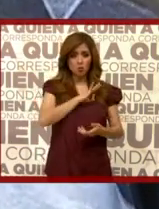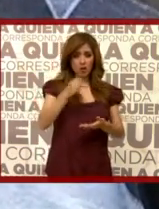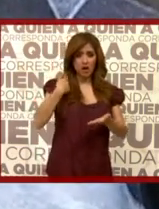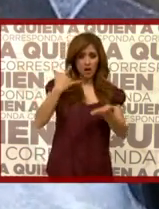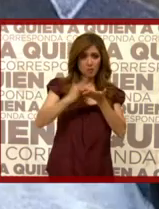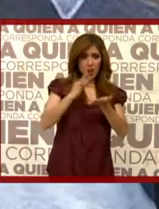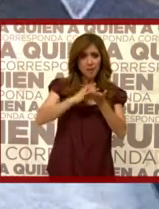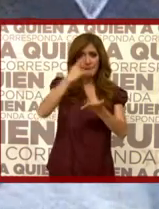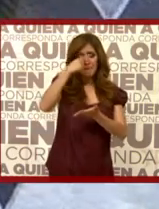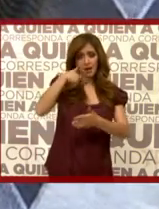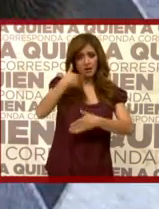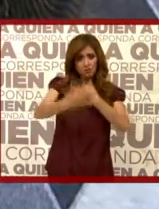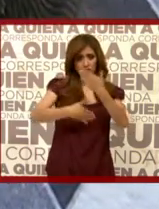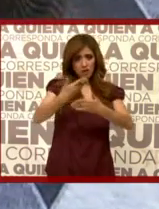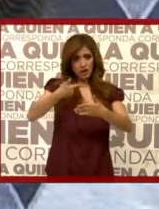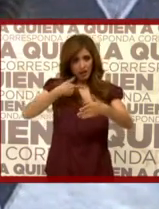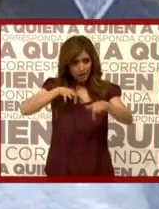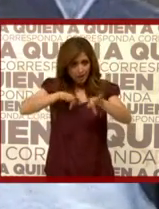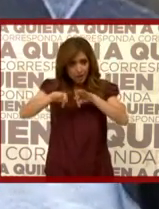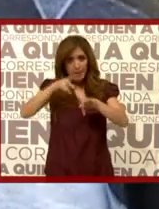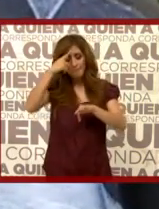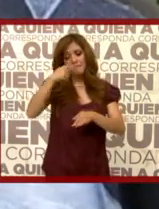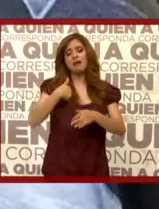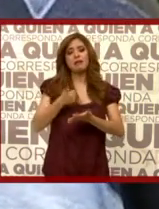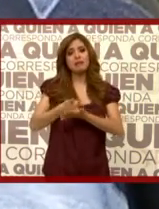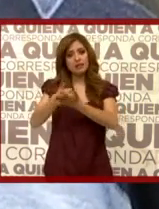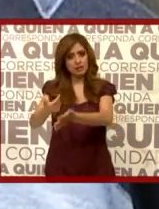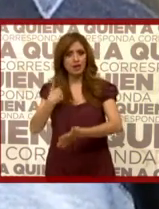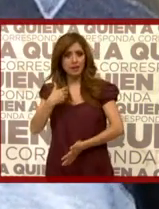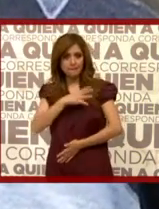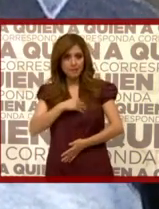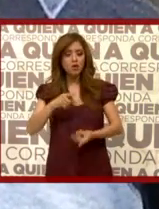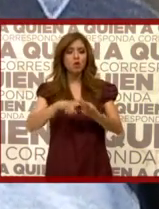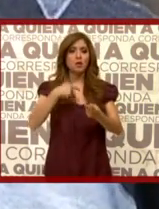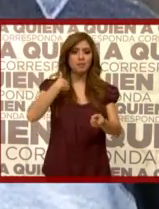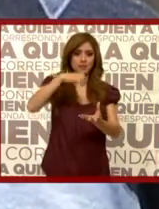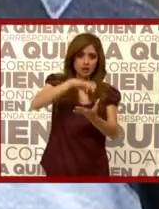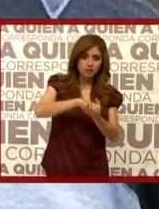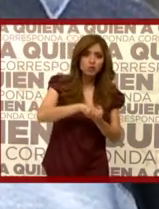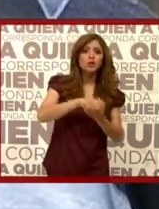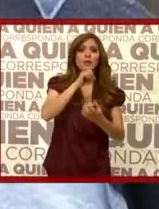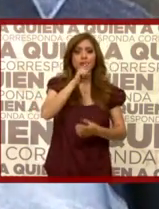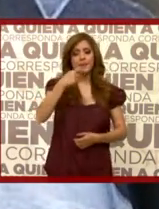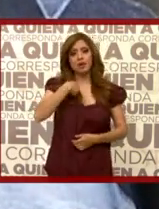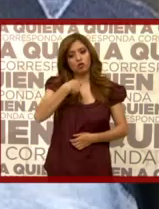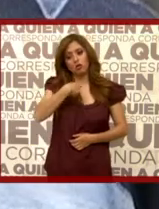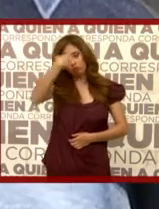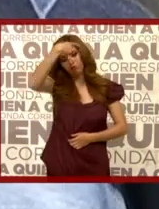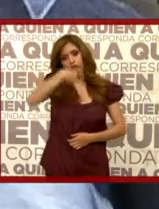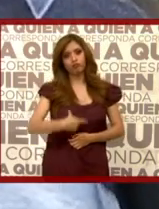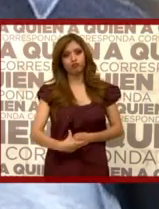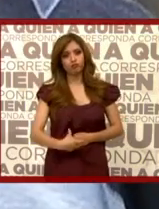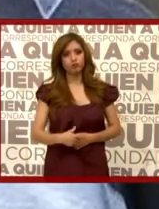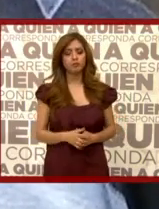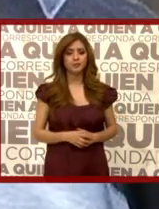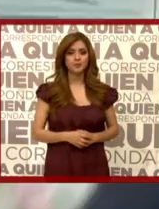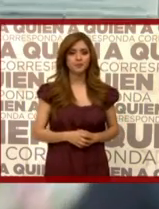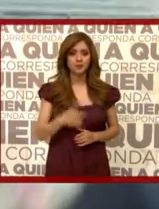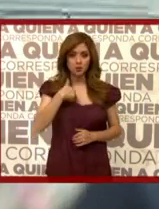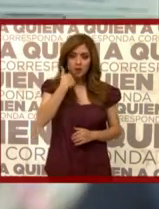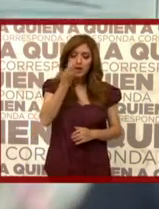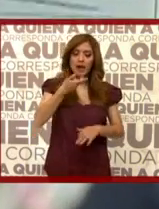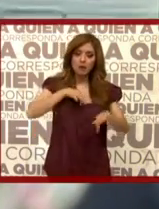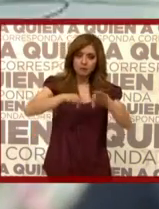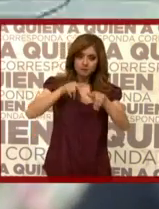salir adelante. Todo por mis hijos, mi esposa y pues por mí mismo. Quiero salir adelante.